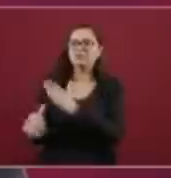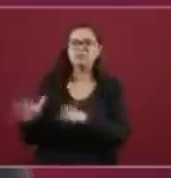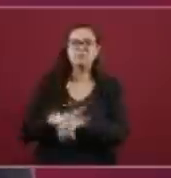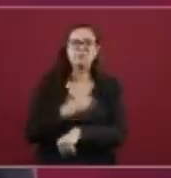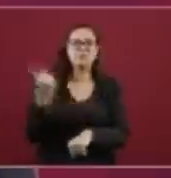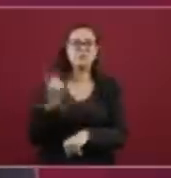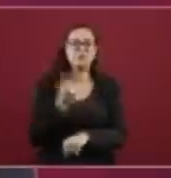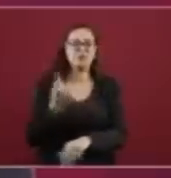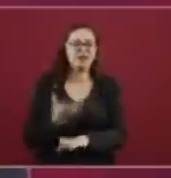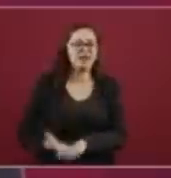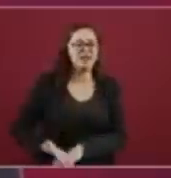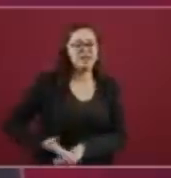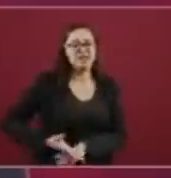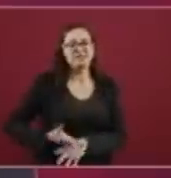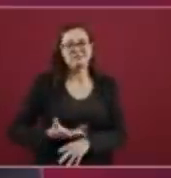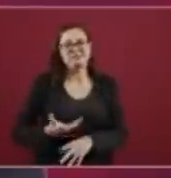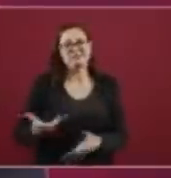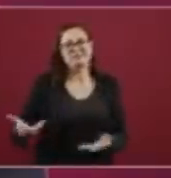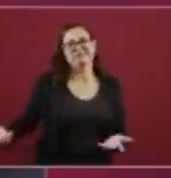pues no les gusta